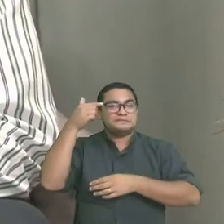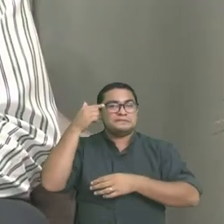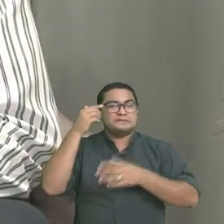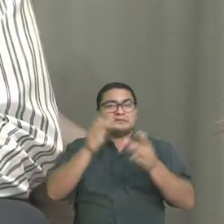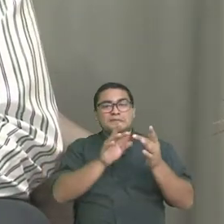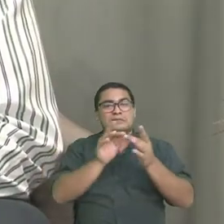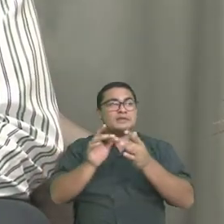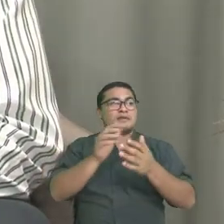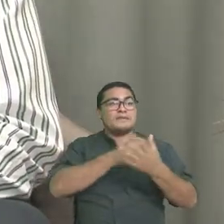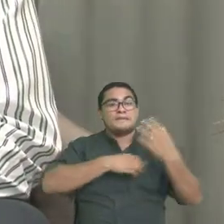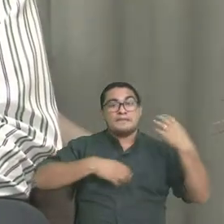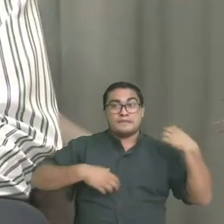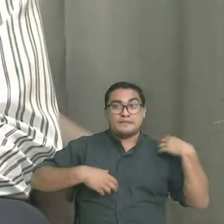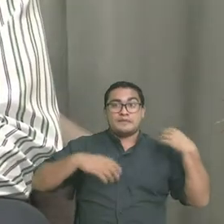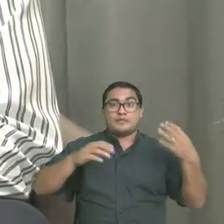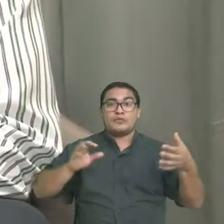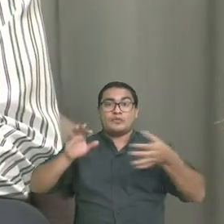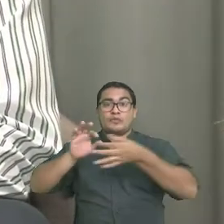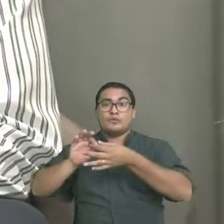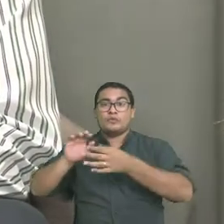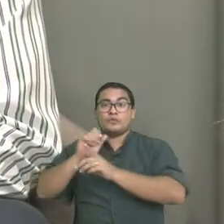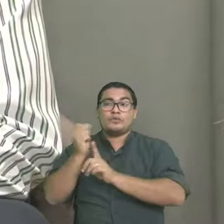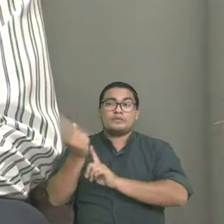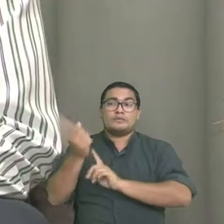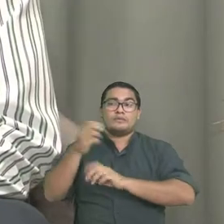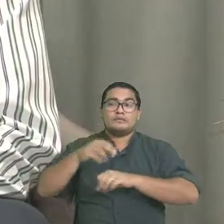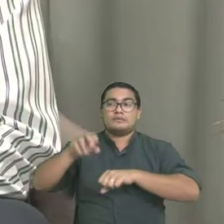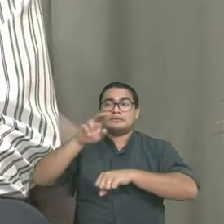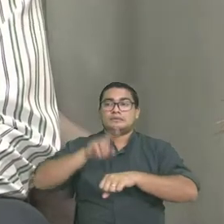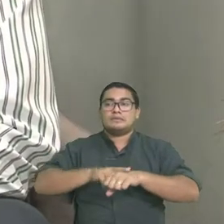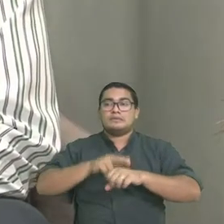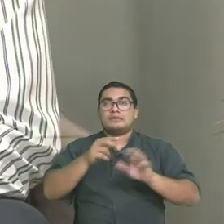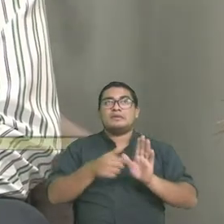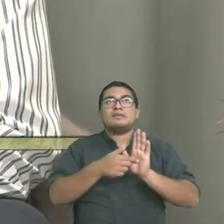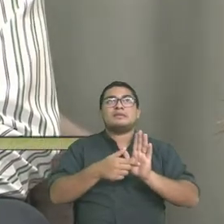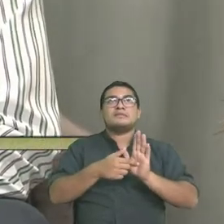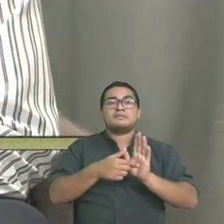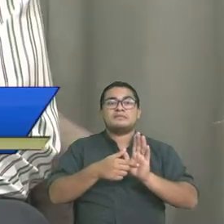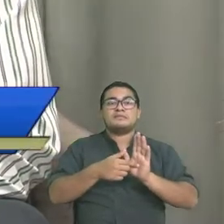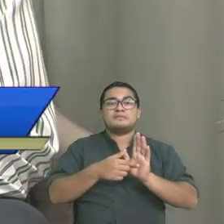Poder Ejecutivo. Por ejemplo, te voy a dar un resultado